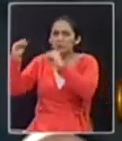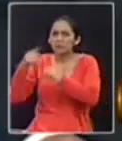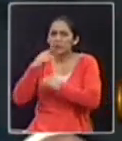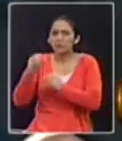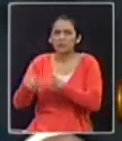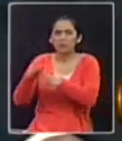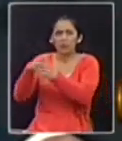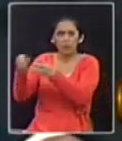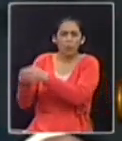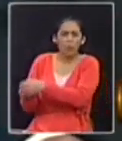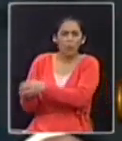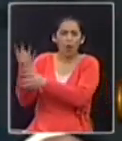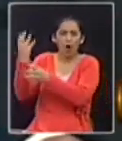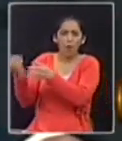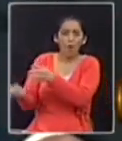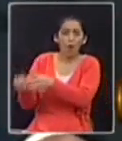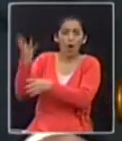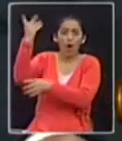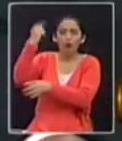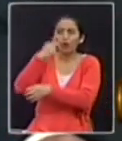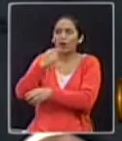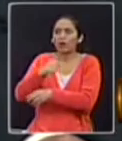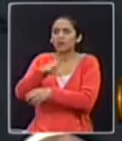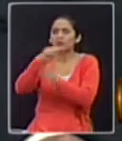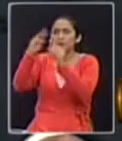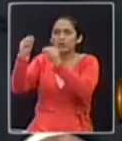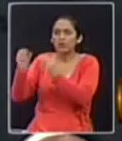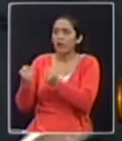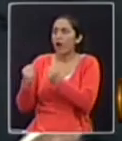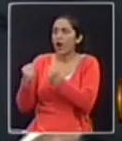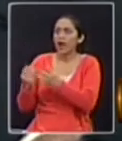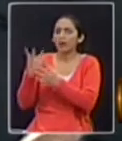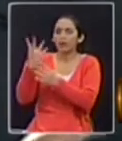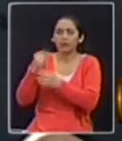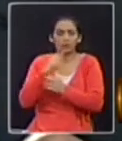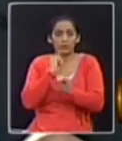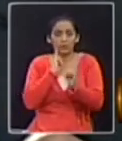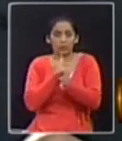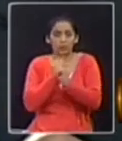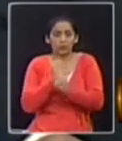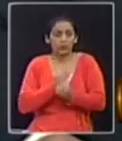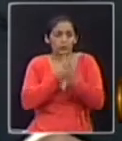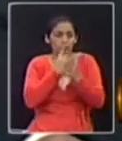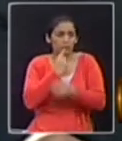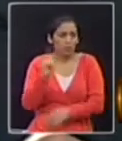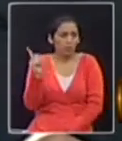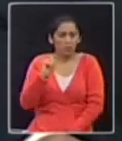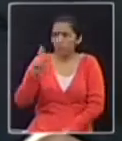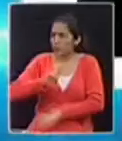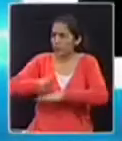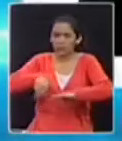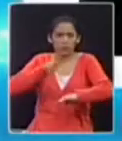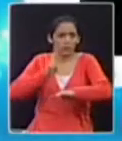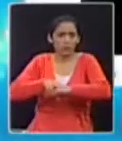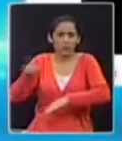bernard señaló que el nivel de emisión de ceniza y lava se mantiene igual que durante los últimos años